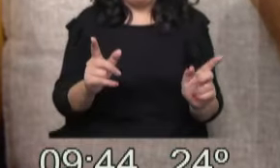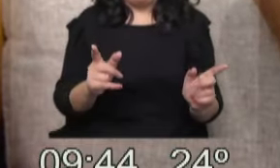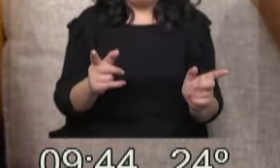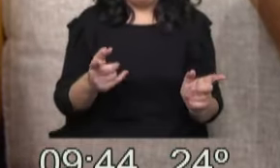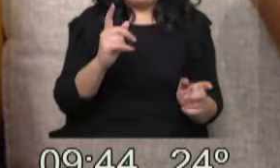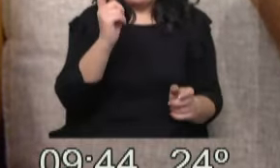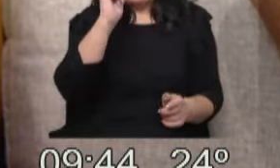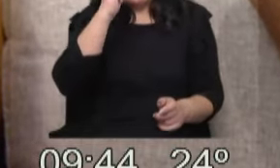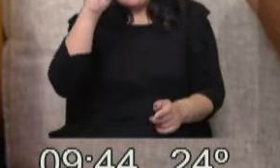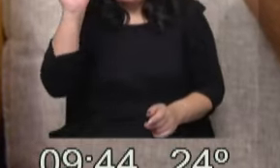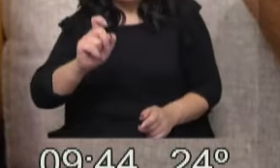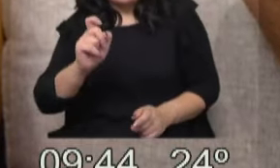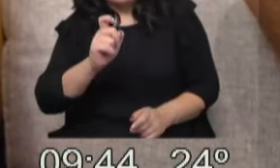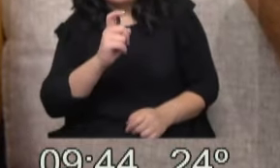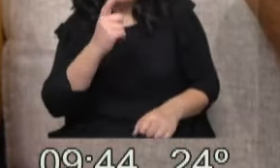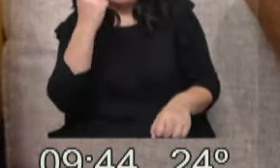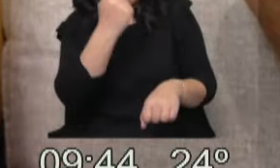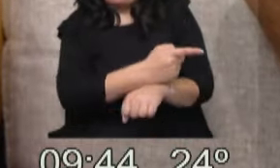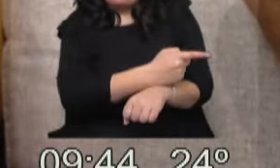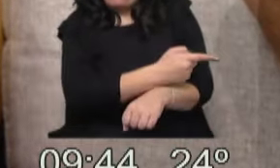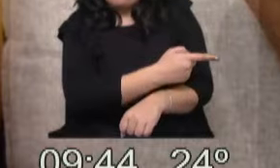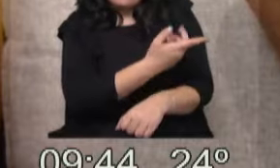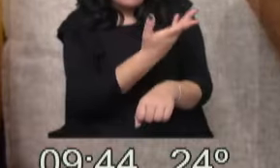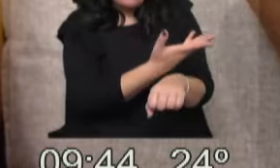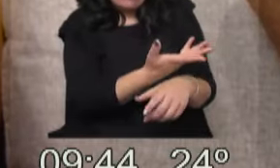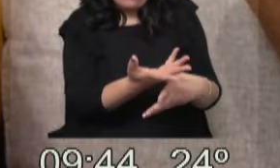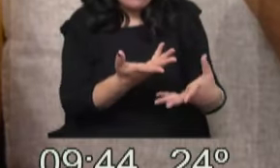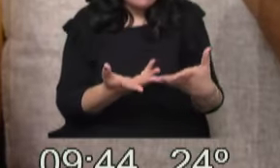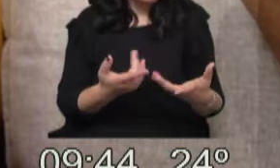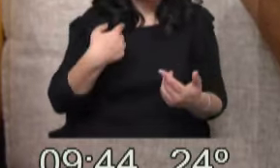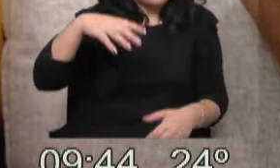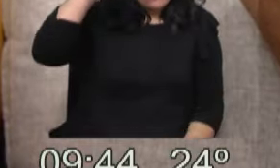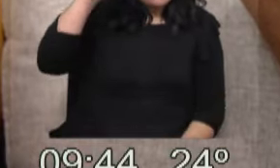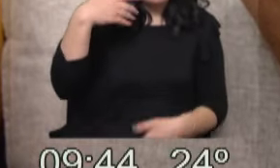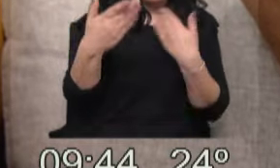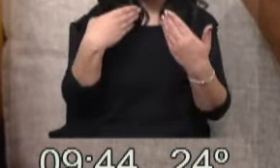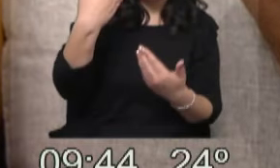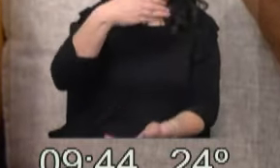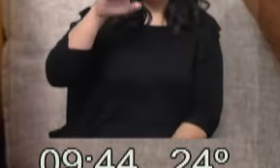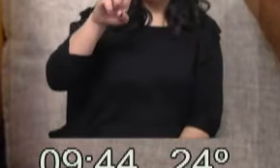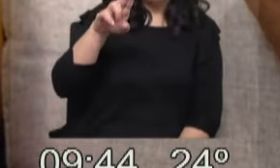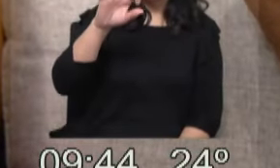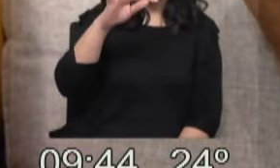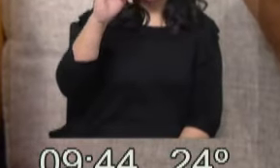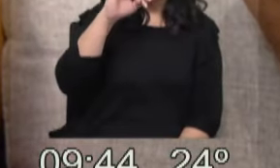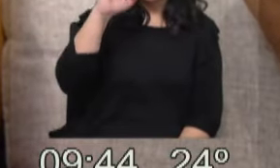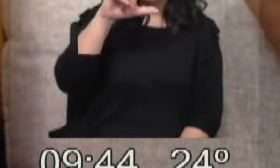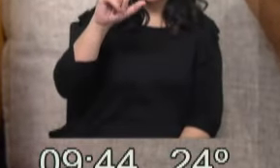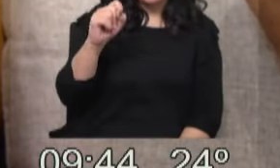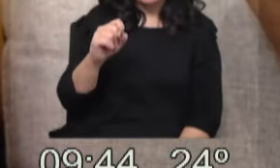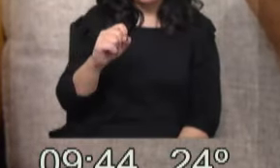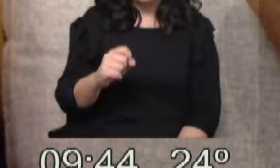entonces me trae aquella reflexión de aquella conversación de gustillo con este con con la